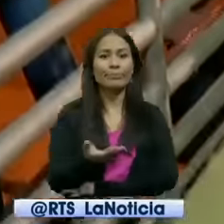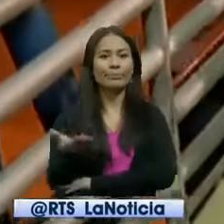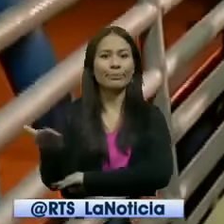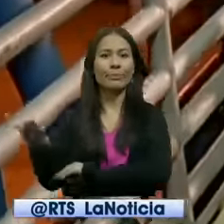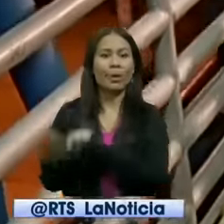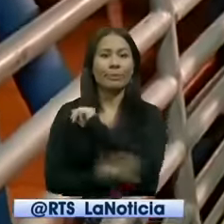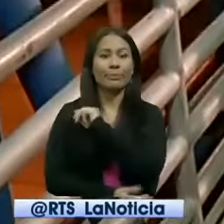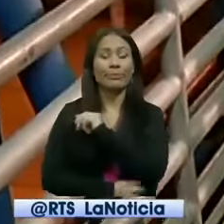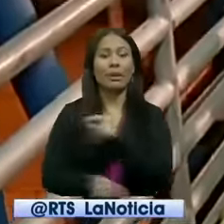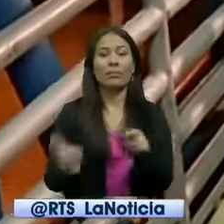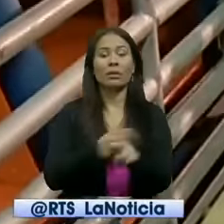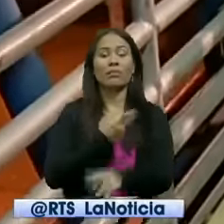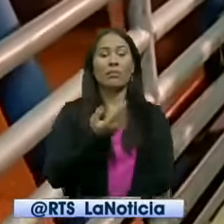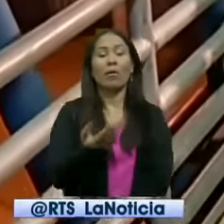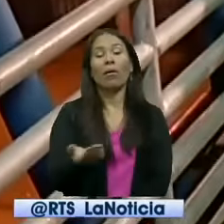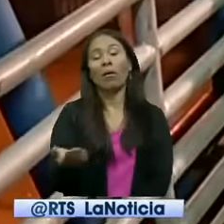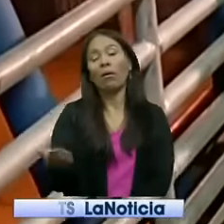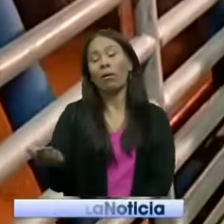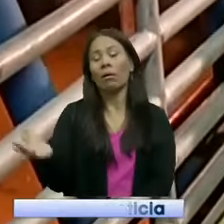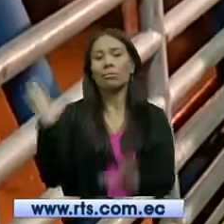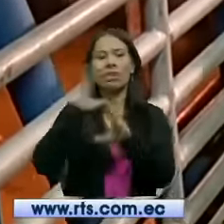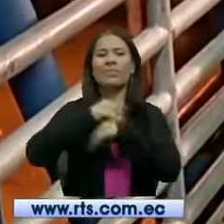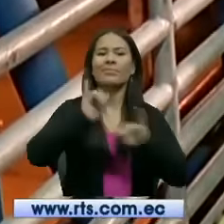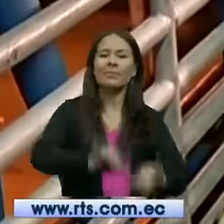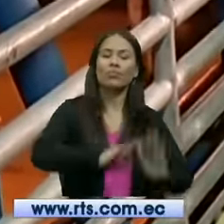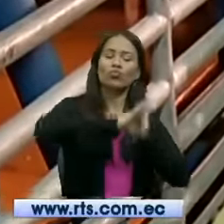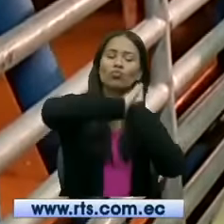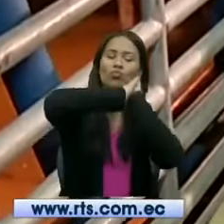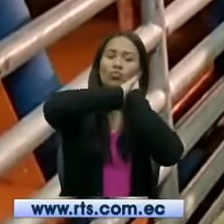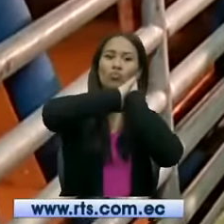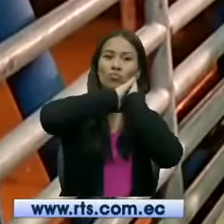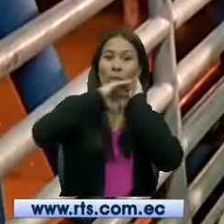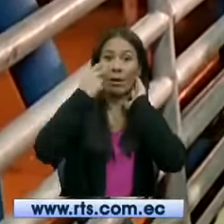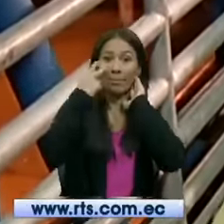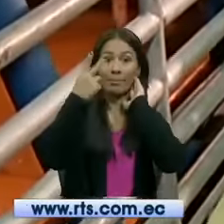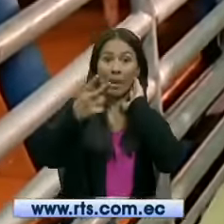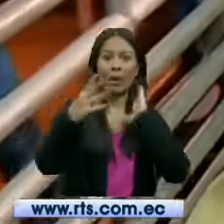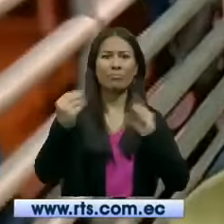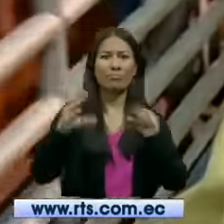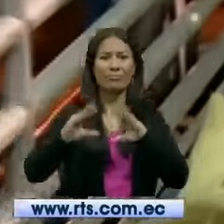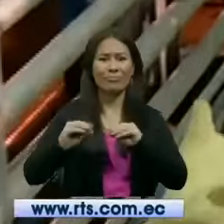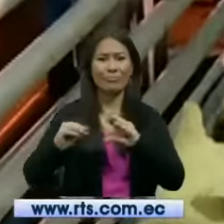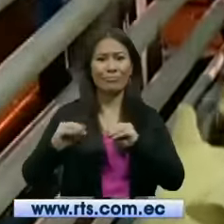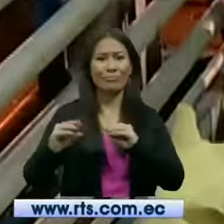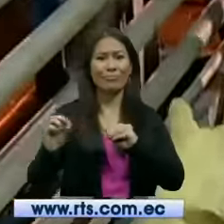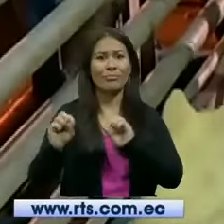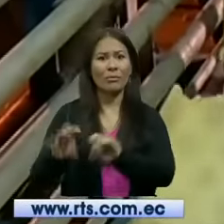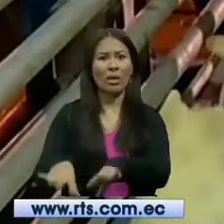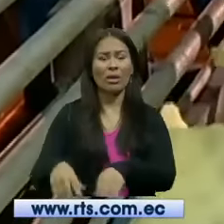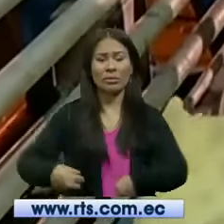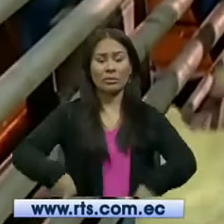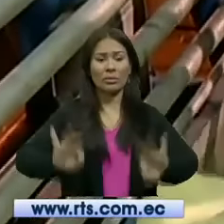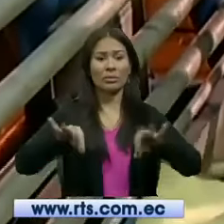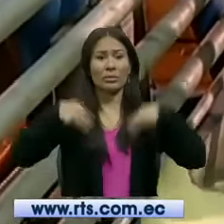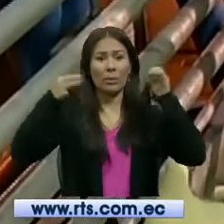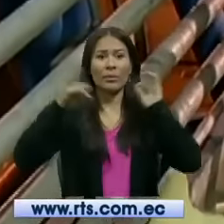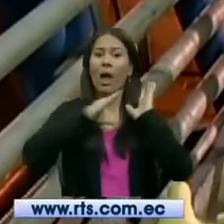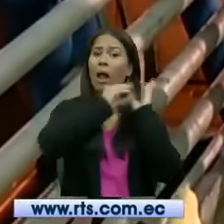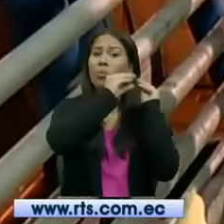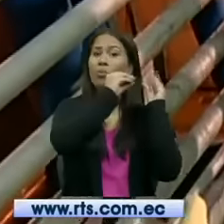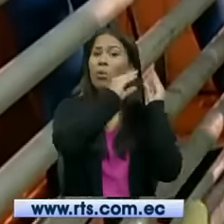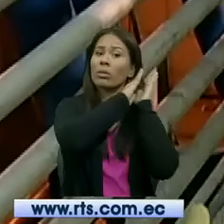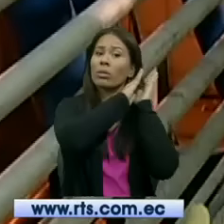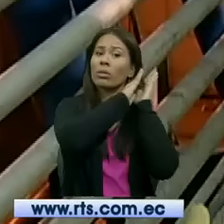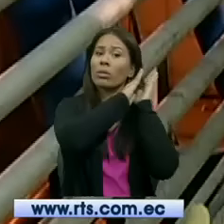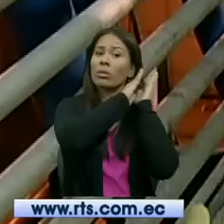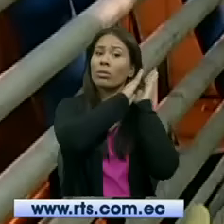en situación de indigencia pasan la noche. Allí encontramos varios colchones, sábanas y almohadas. De